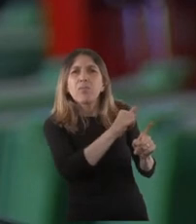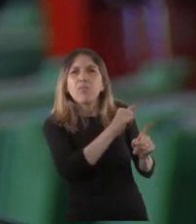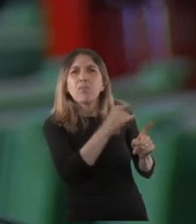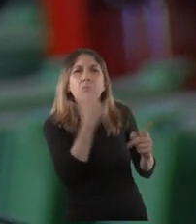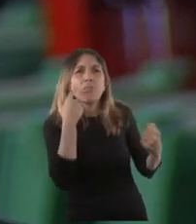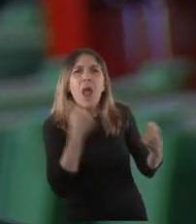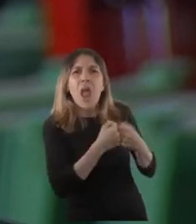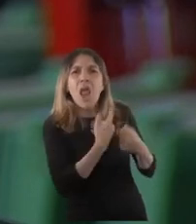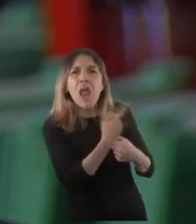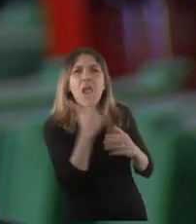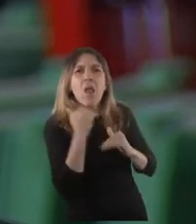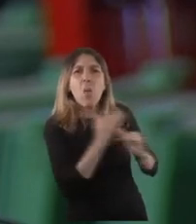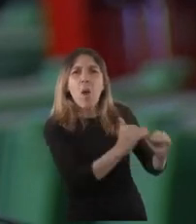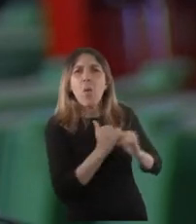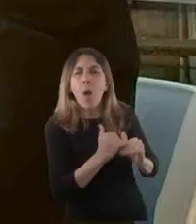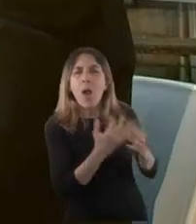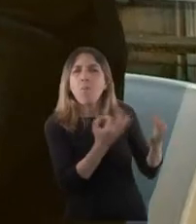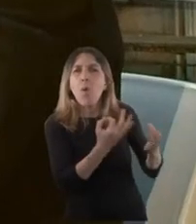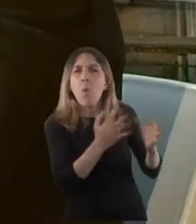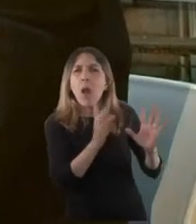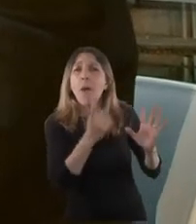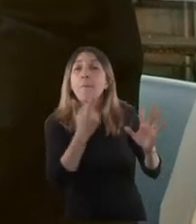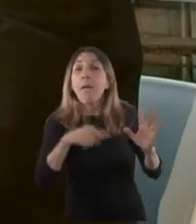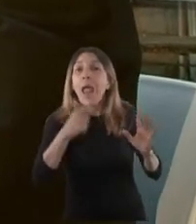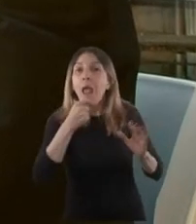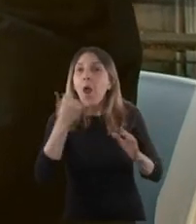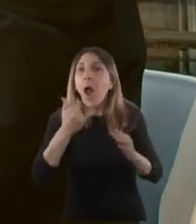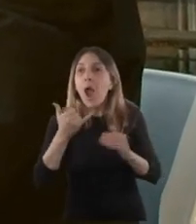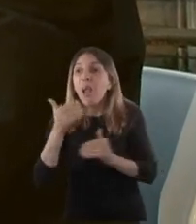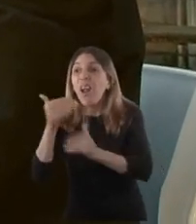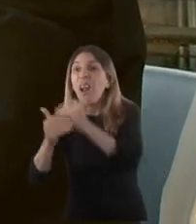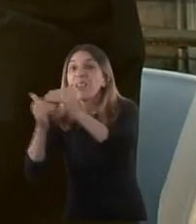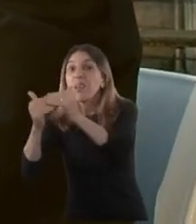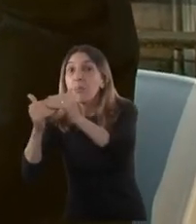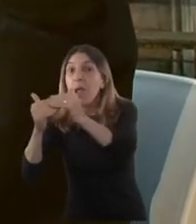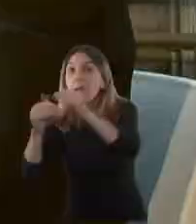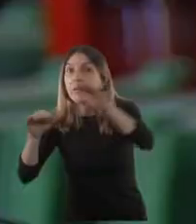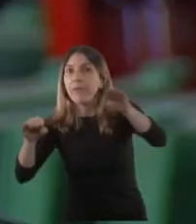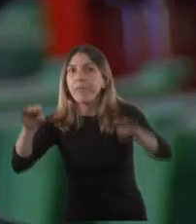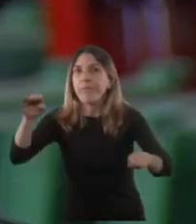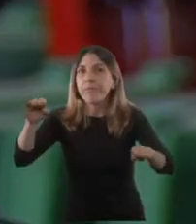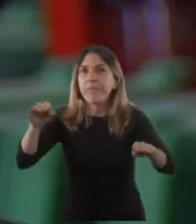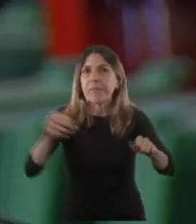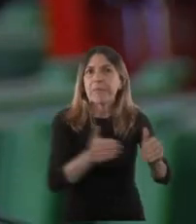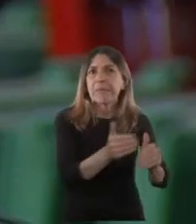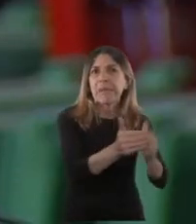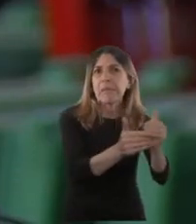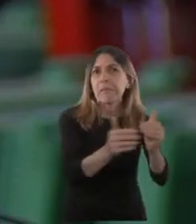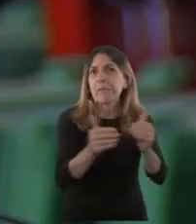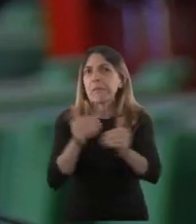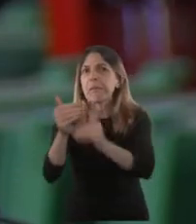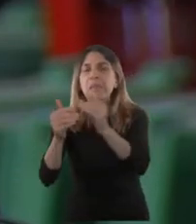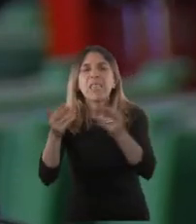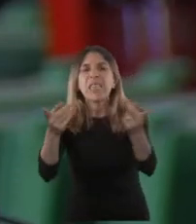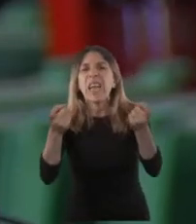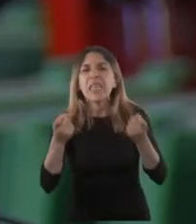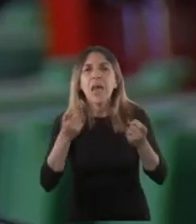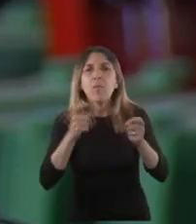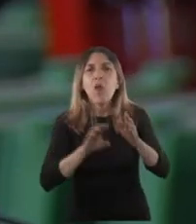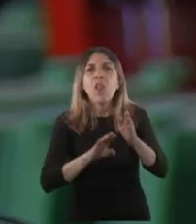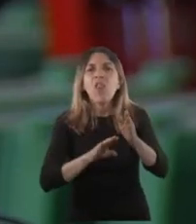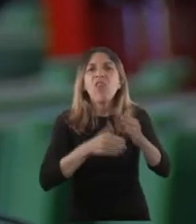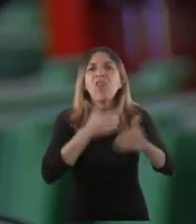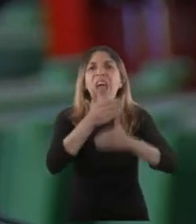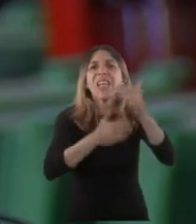bueno, pero quizás no es equitativo. Lo que nosotros necesitamos es el desarrollo de